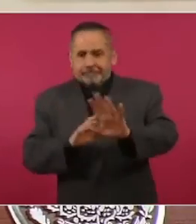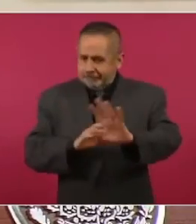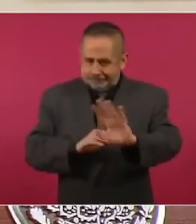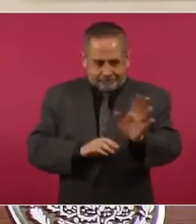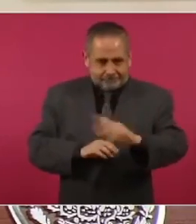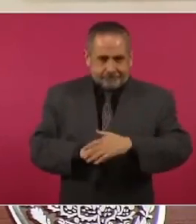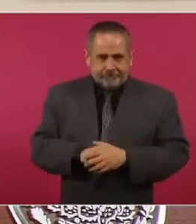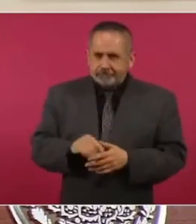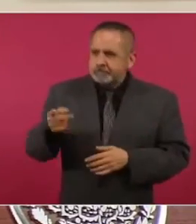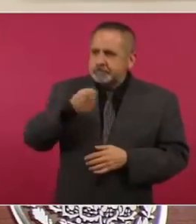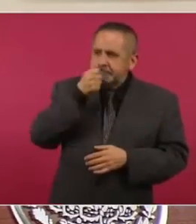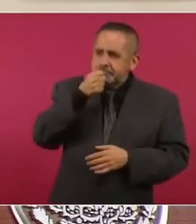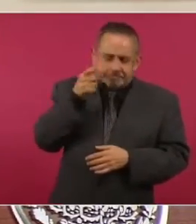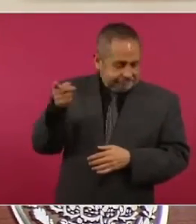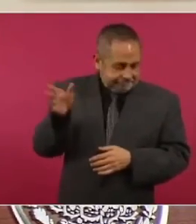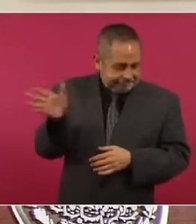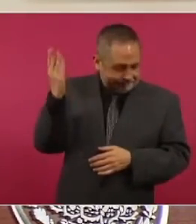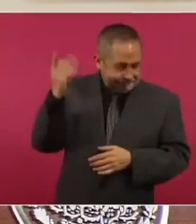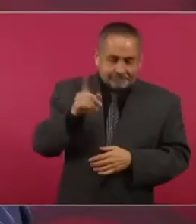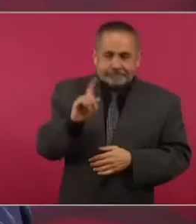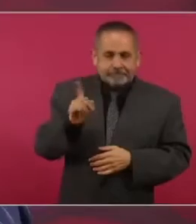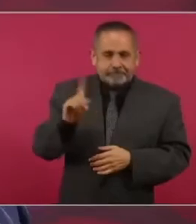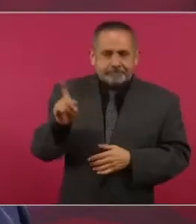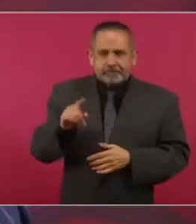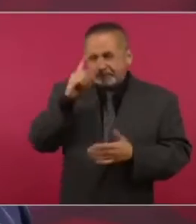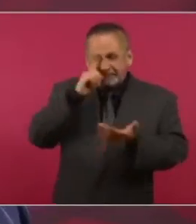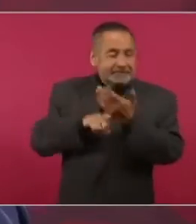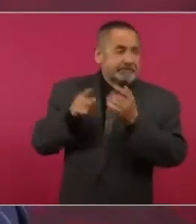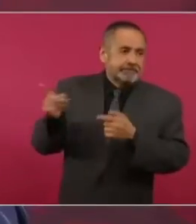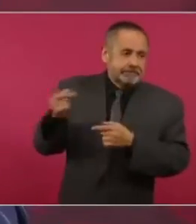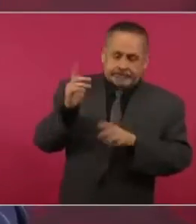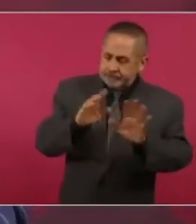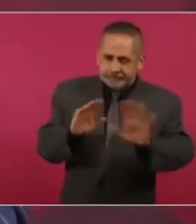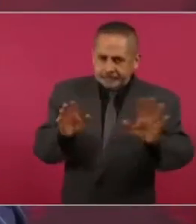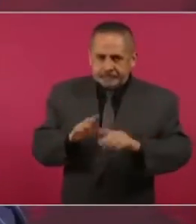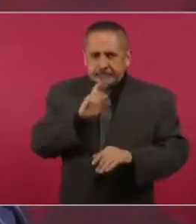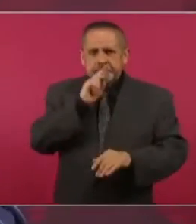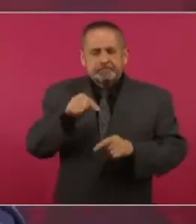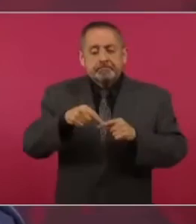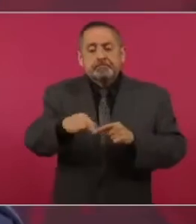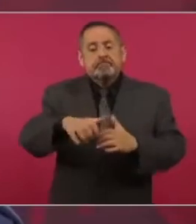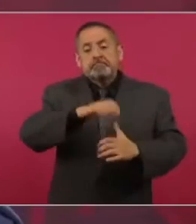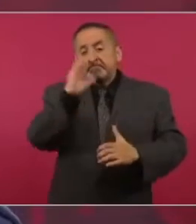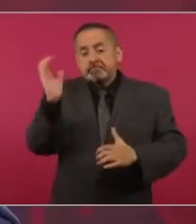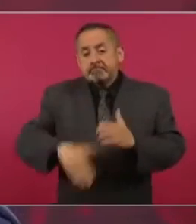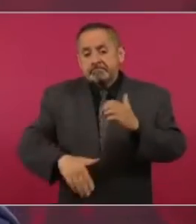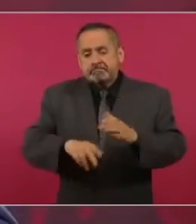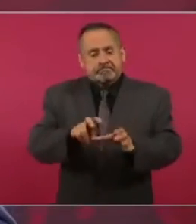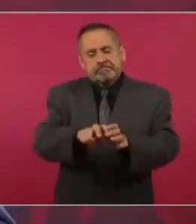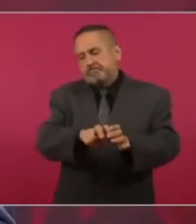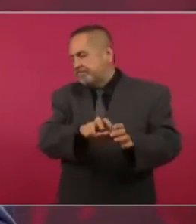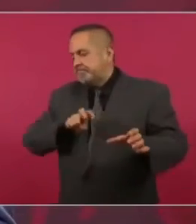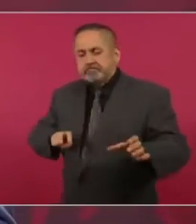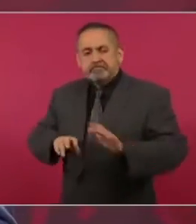digan, no, ya está chocheando y no le crean, ¿no? No, ya